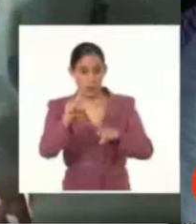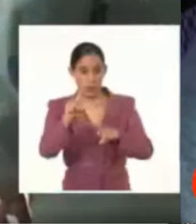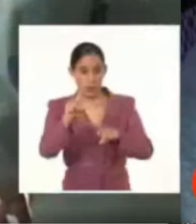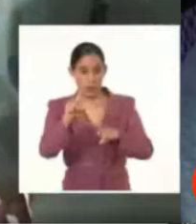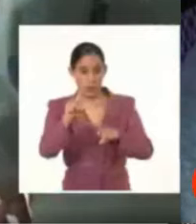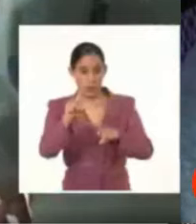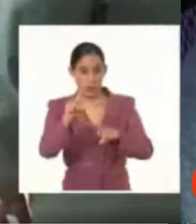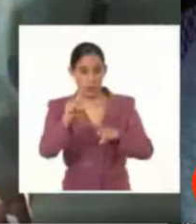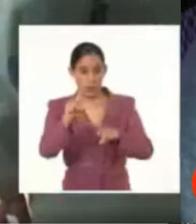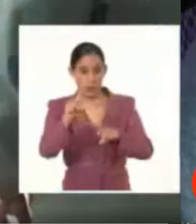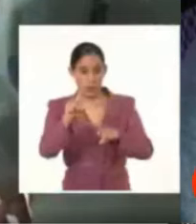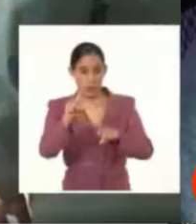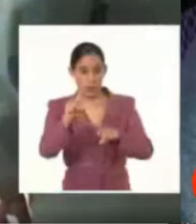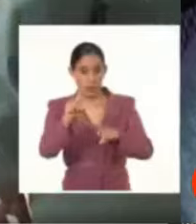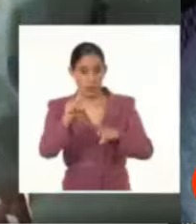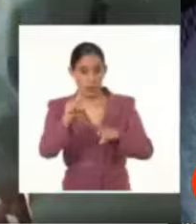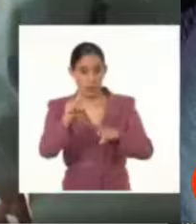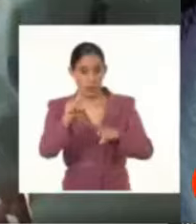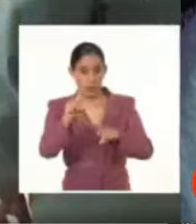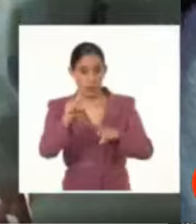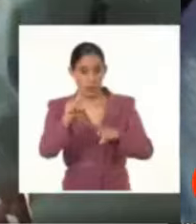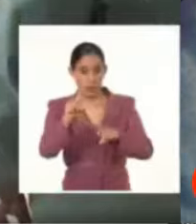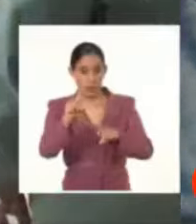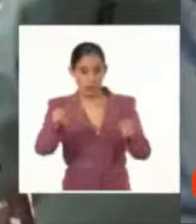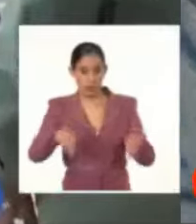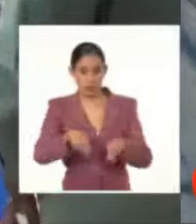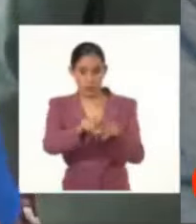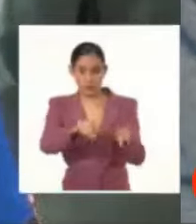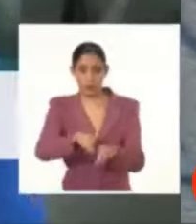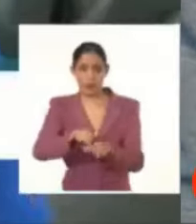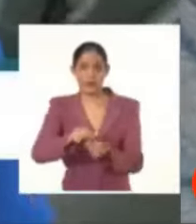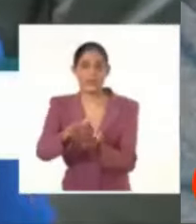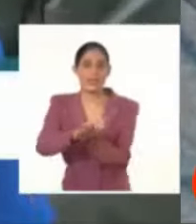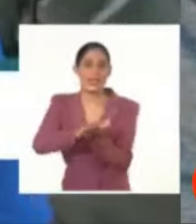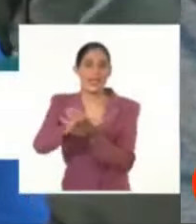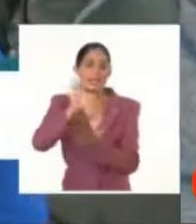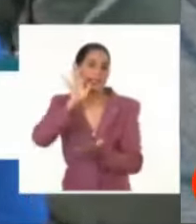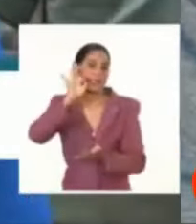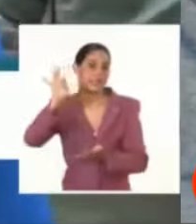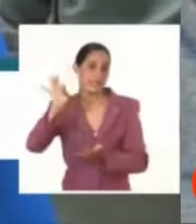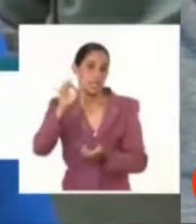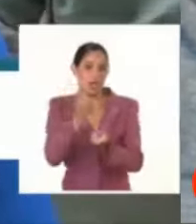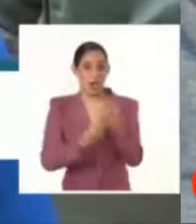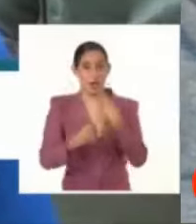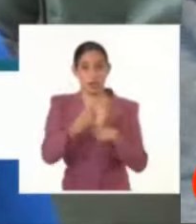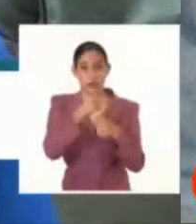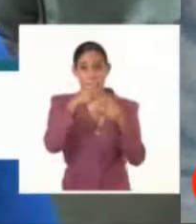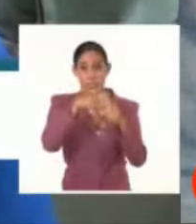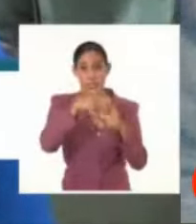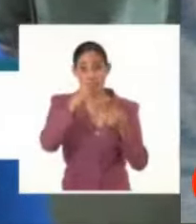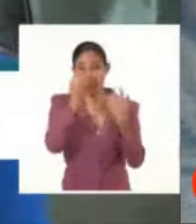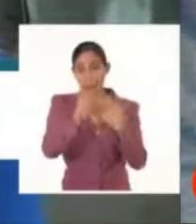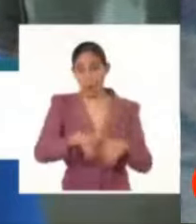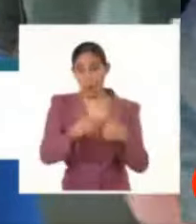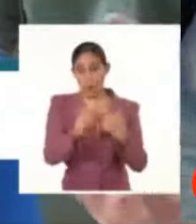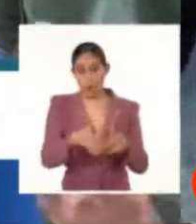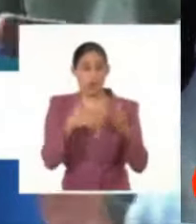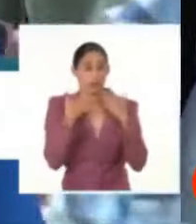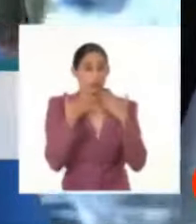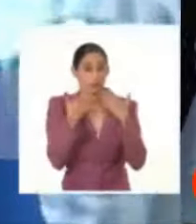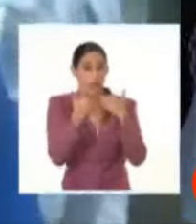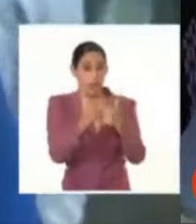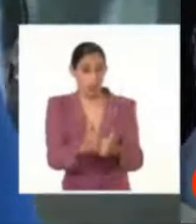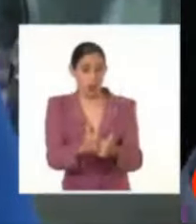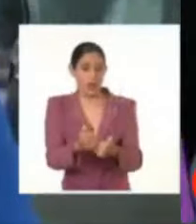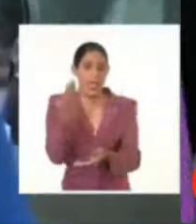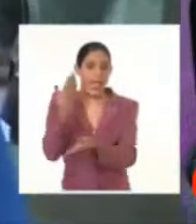con una comisión de embullo como de 400 personas. En esta forma, esta tecnología, hacemos un sustrato de mejor calidad, porque antes lo hacían